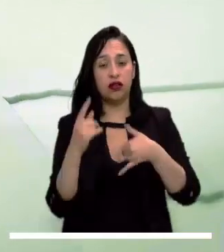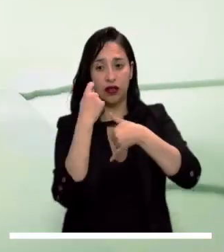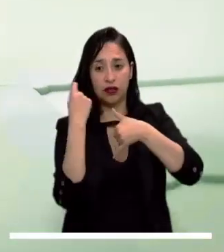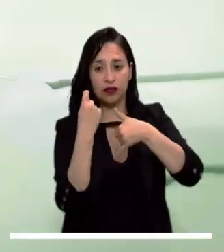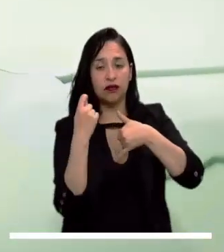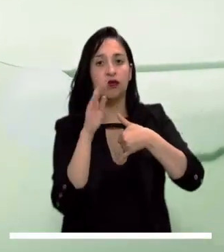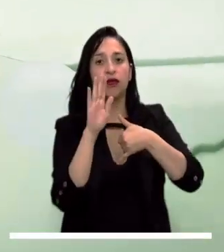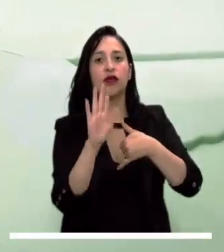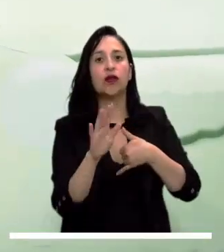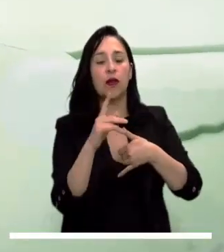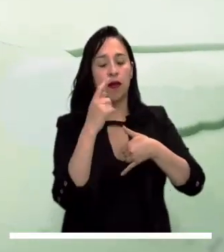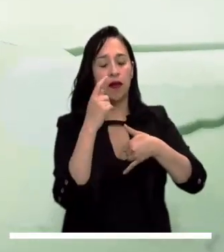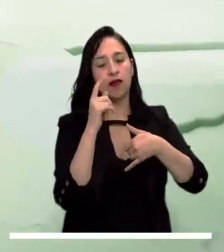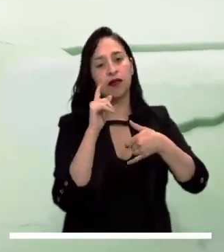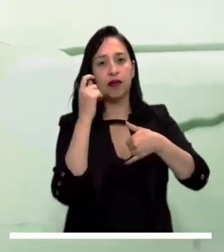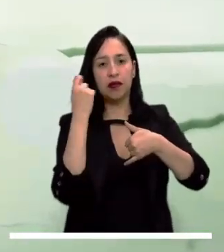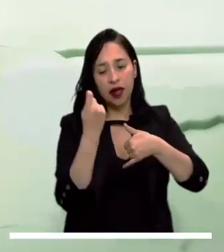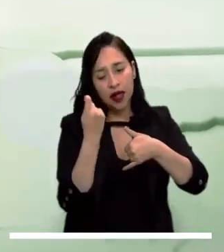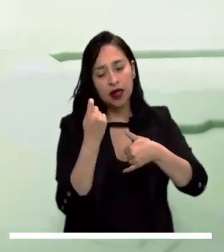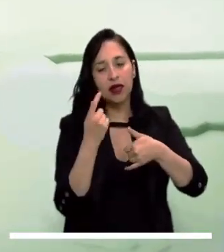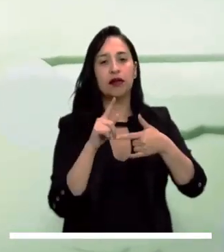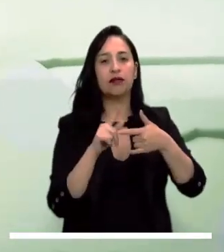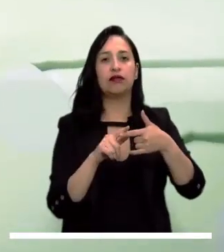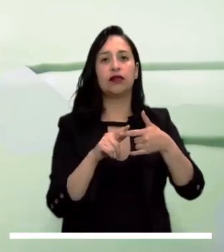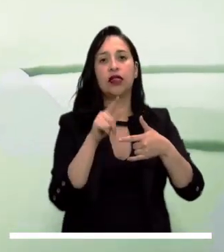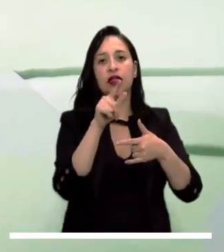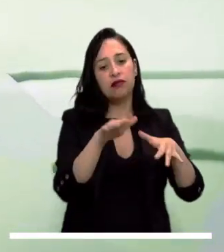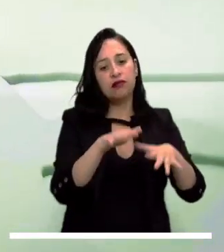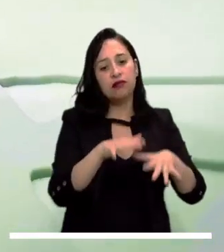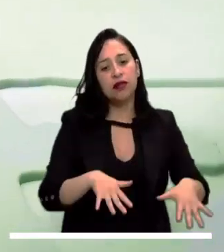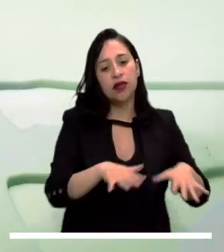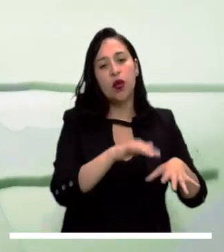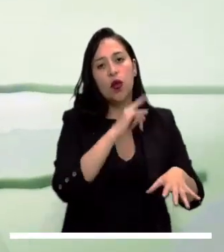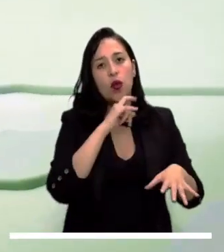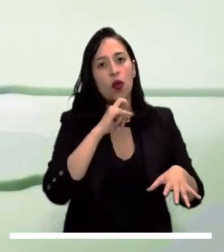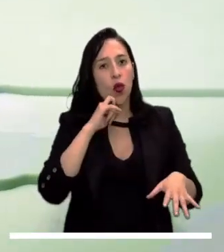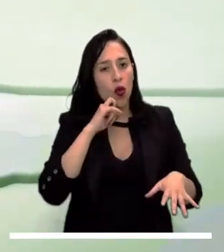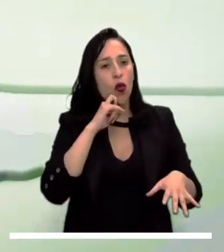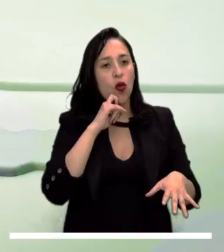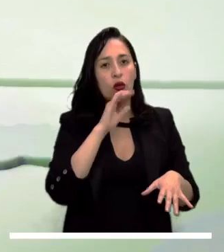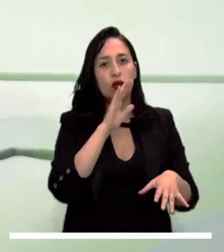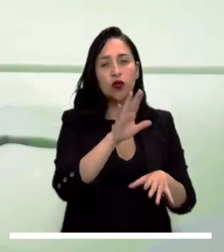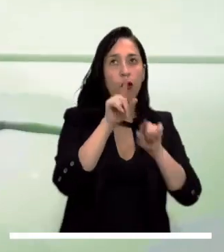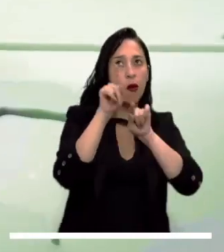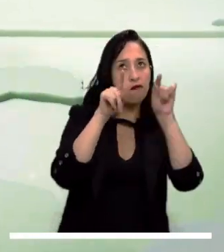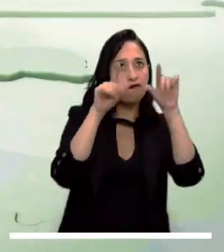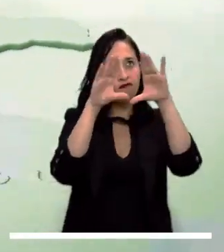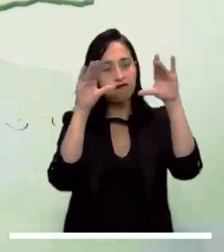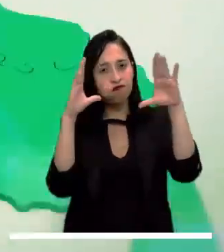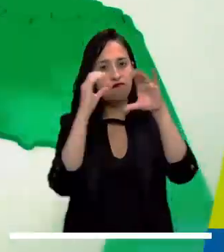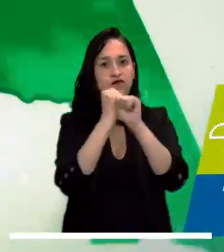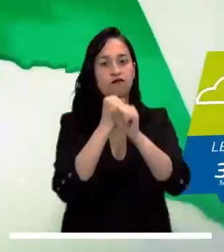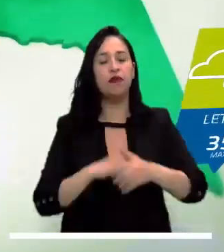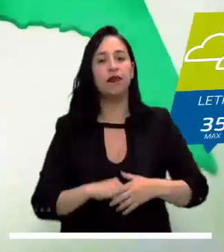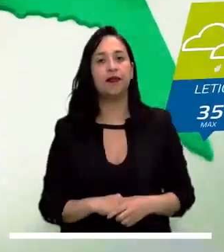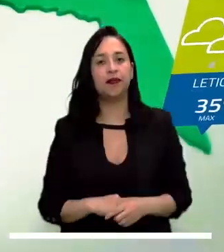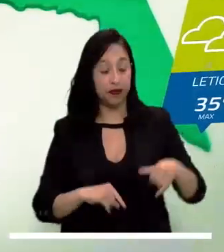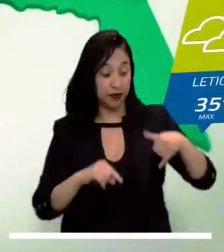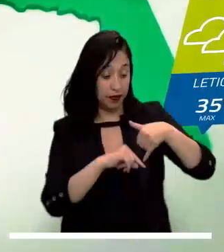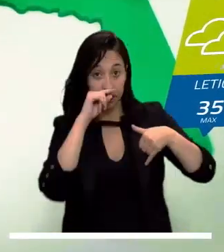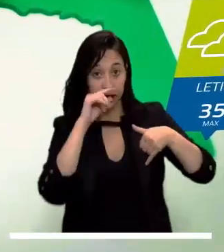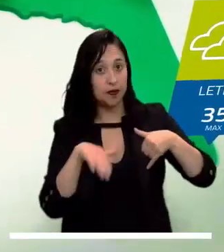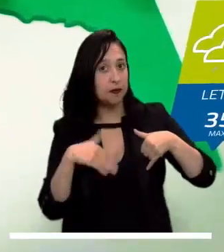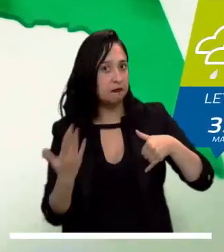más significativas de los llanos orientales caerán sobre Meta, mientras que el resto de la región permanecerá con tiempo seco y cielo